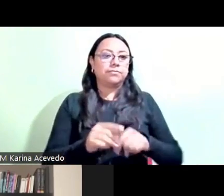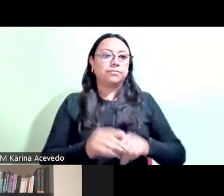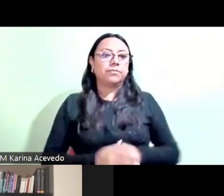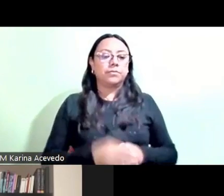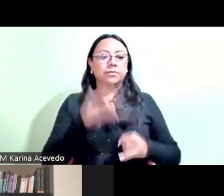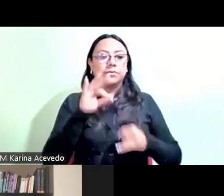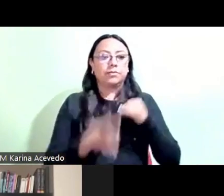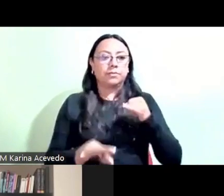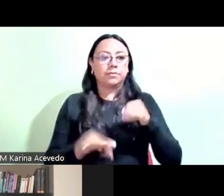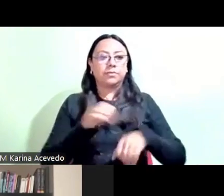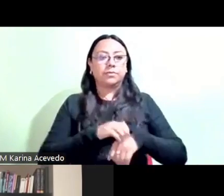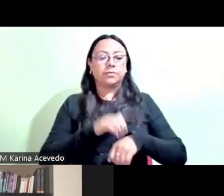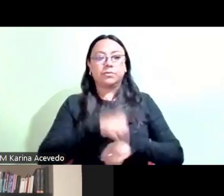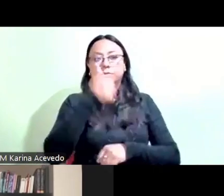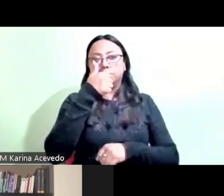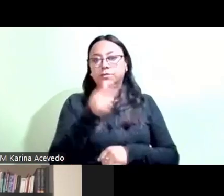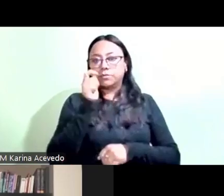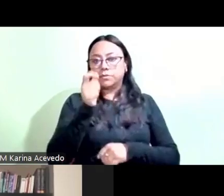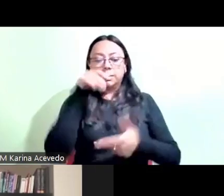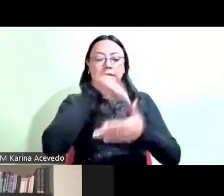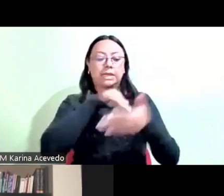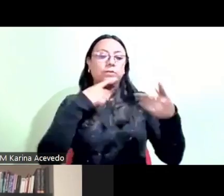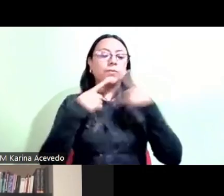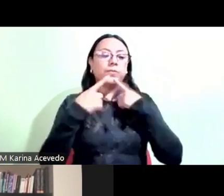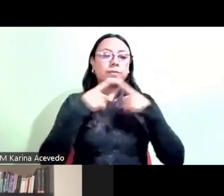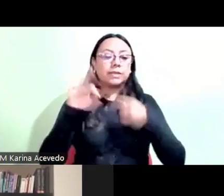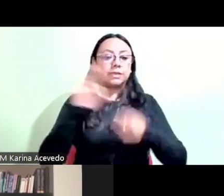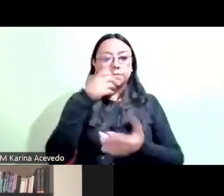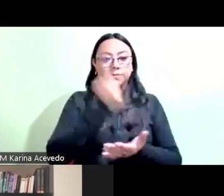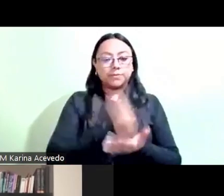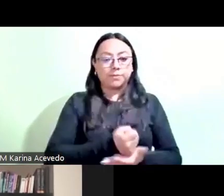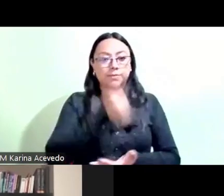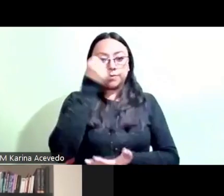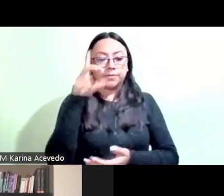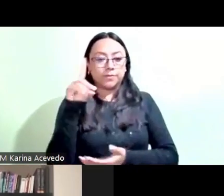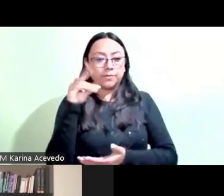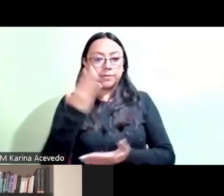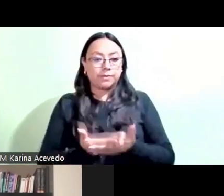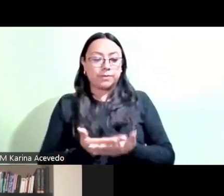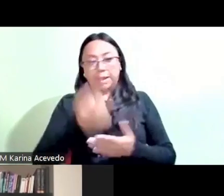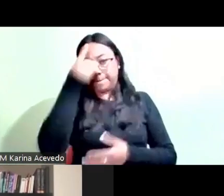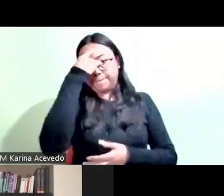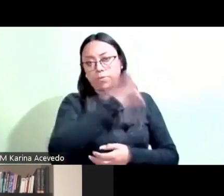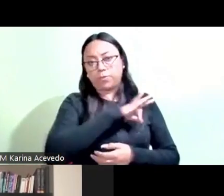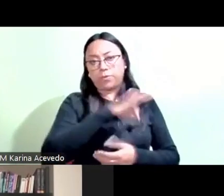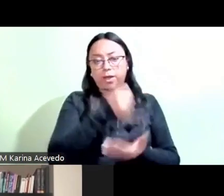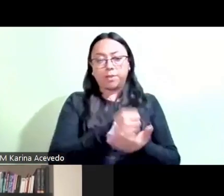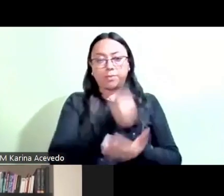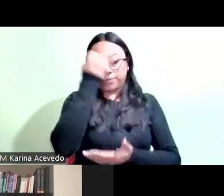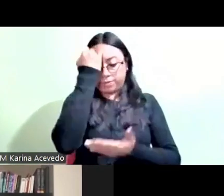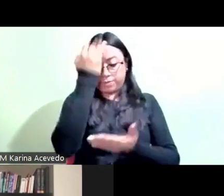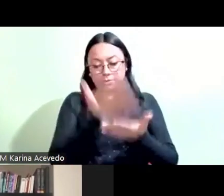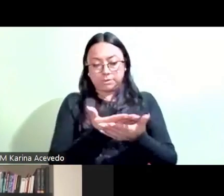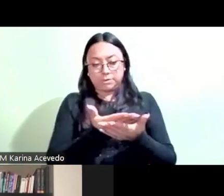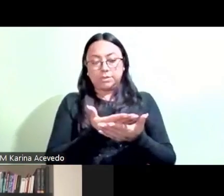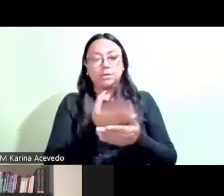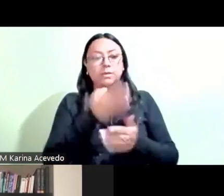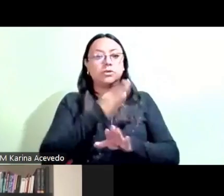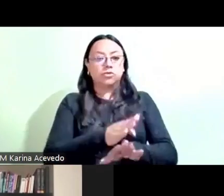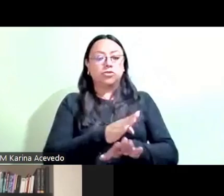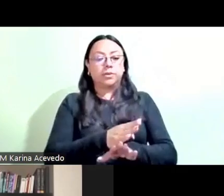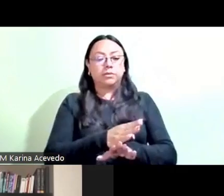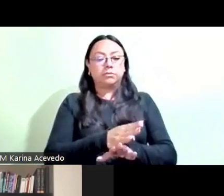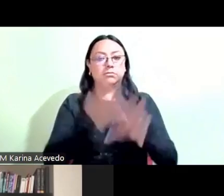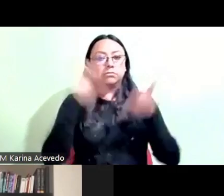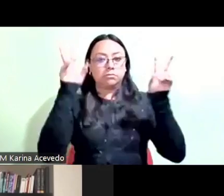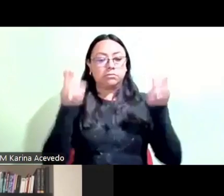enlistado numeral 6, el cual consiste en lectura, discusión y en su caso la aprobación del dictamen mediante el cual se aprueba la iniciativa ciudadana en materia de cambio de uso del suelo